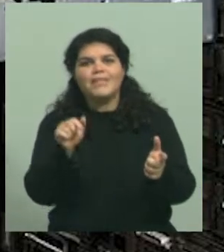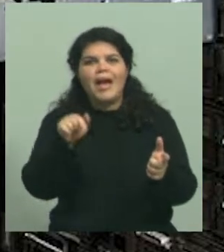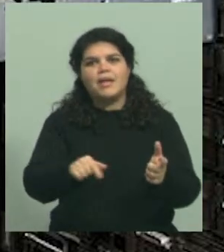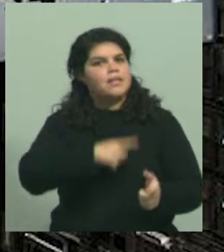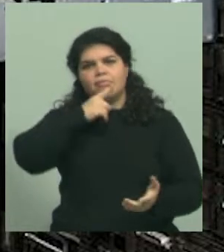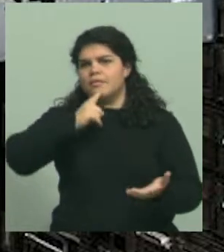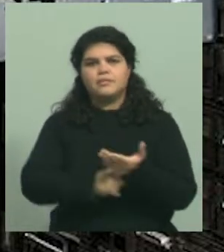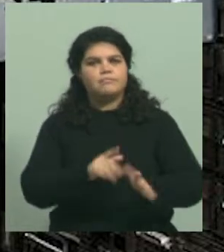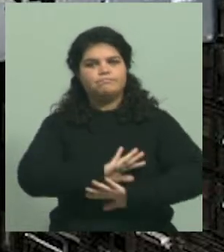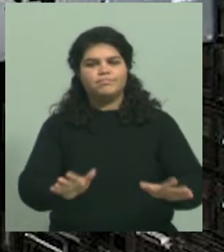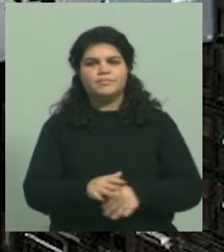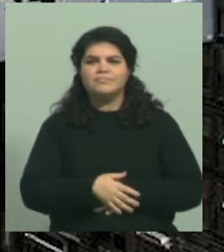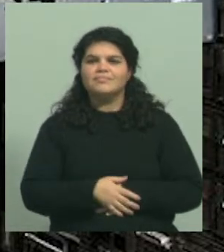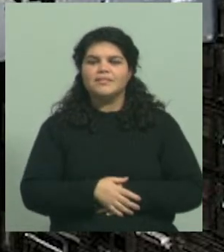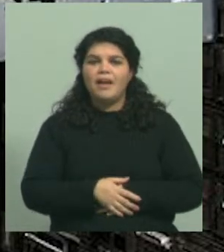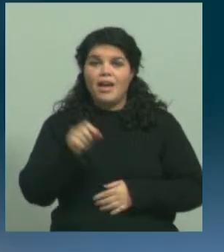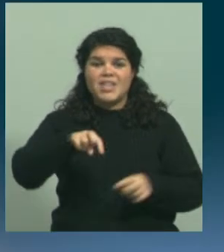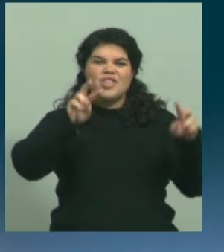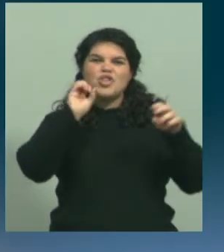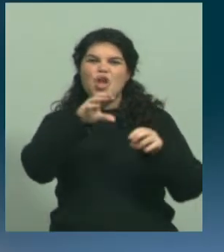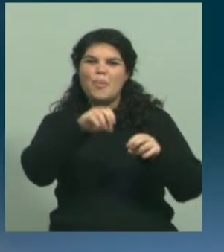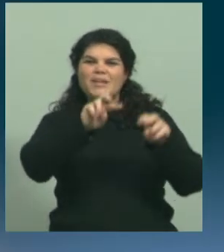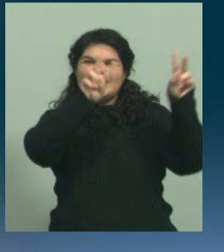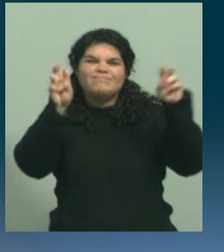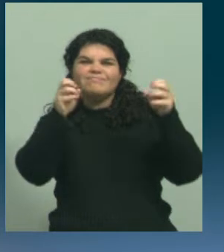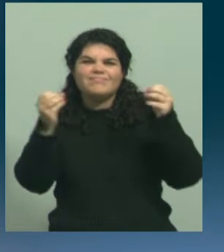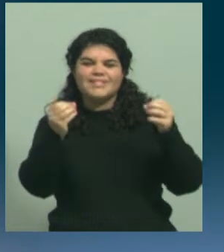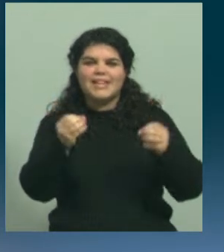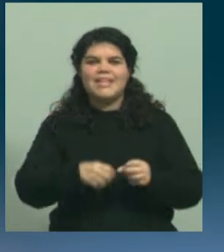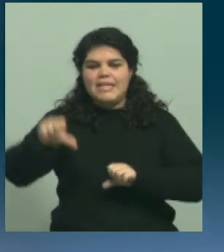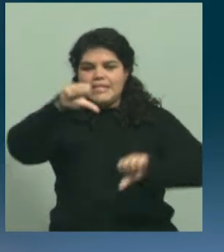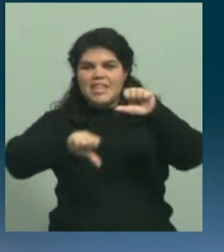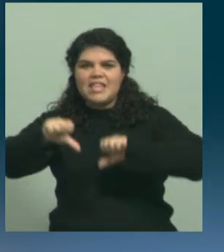¿no? El nexo científico, la idea es eso, conectar. Es conectar